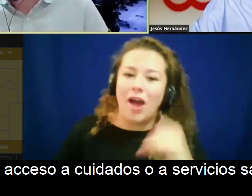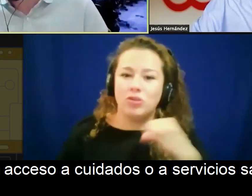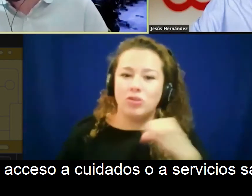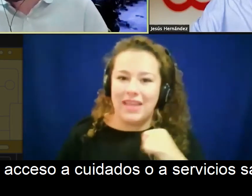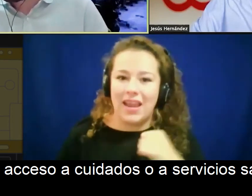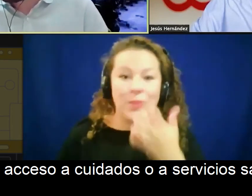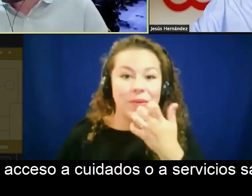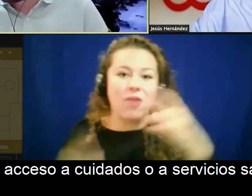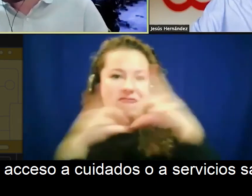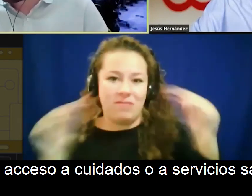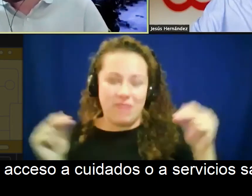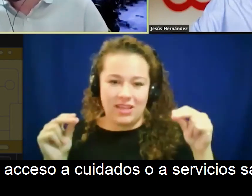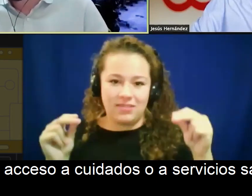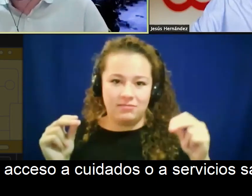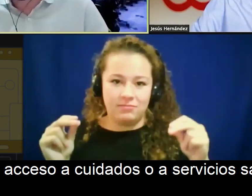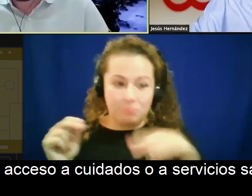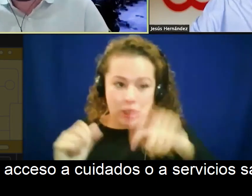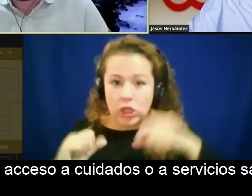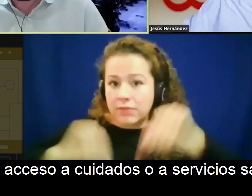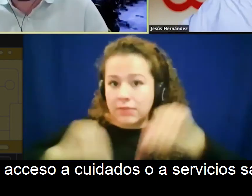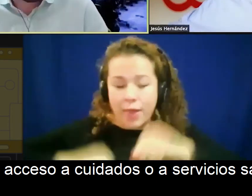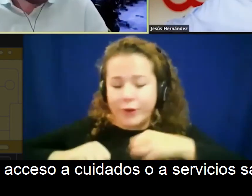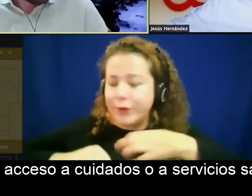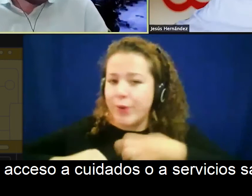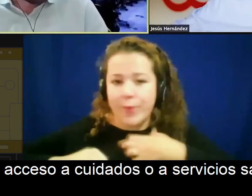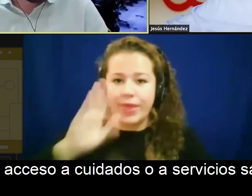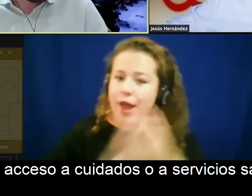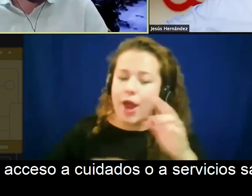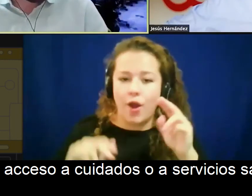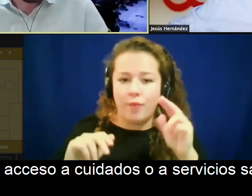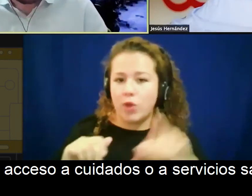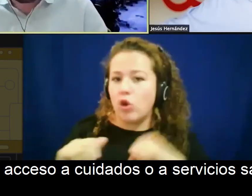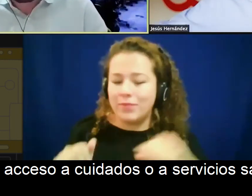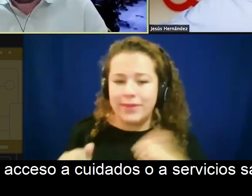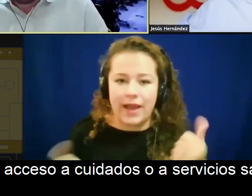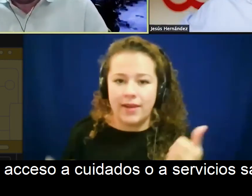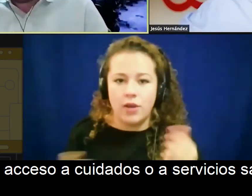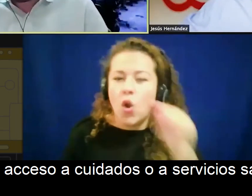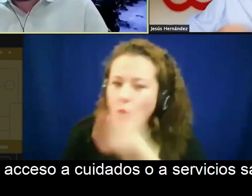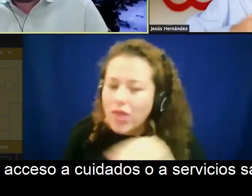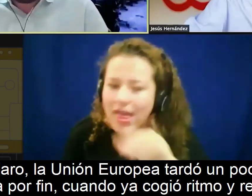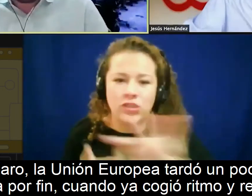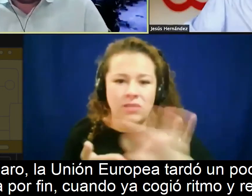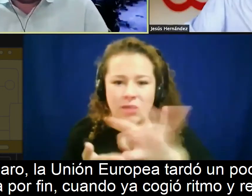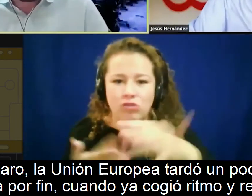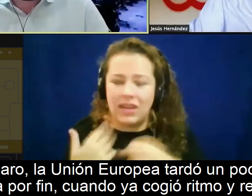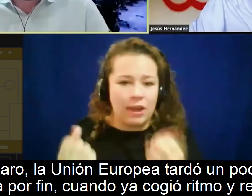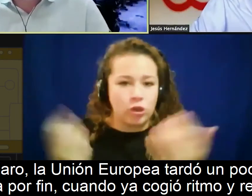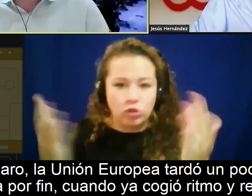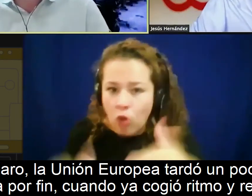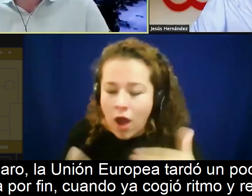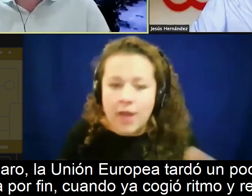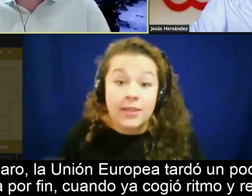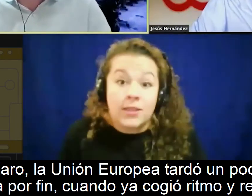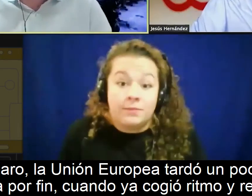sin acceso a cuidados o a servicios sanitarios. Entonces, claro, la Unión